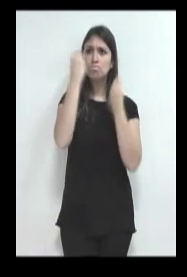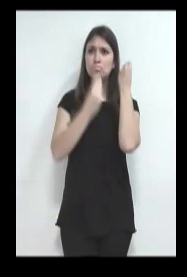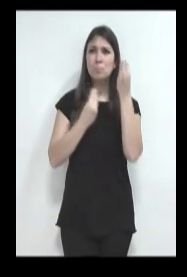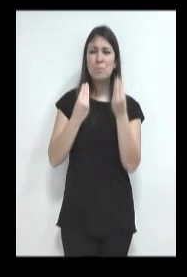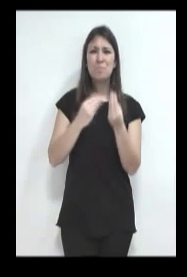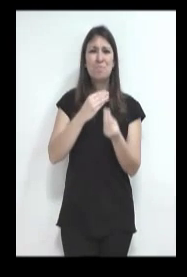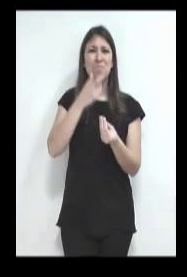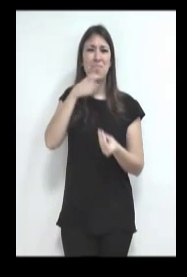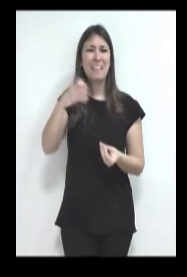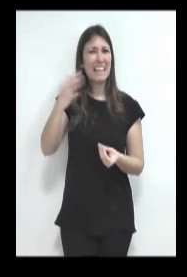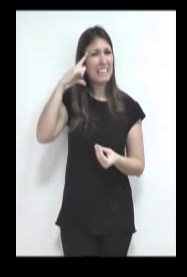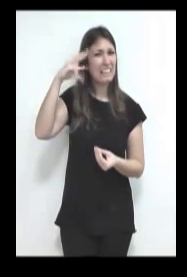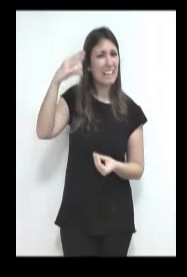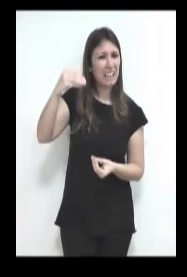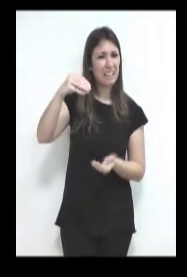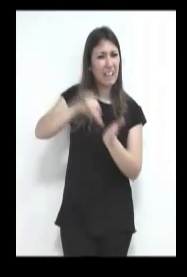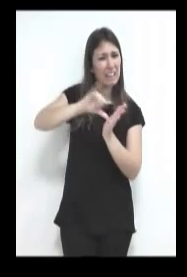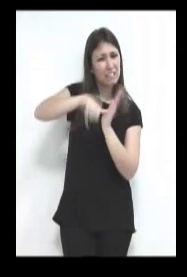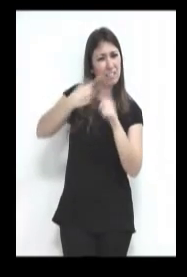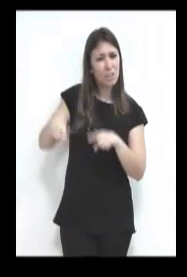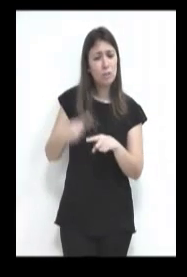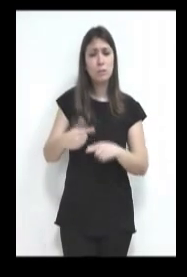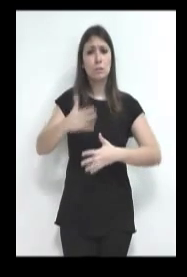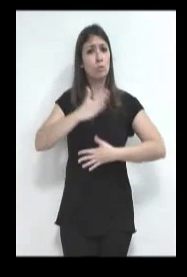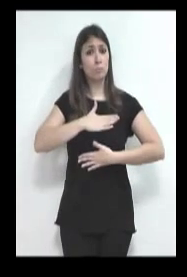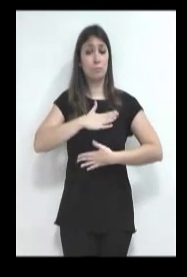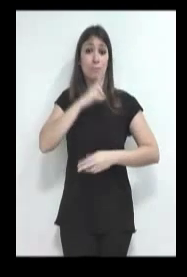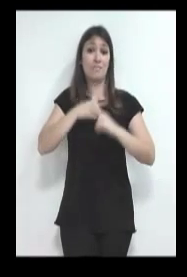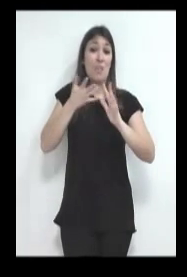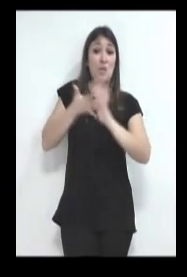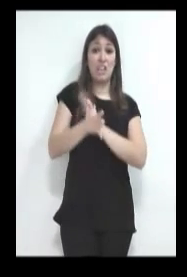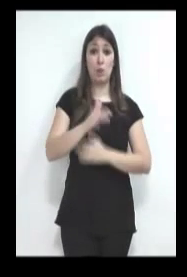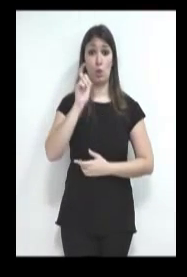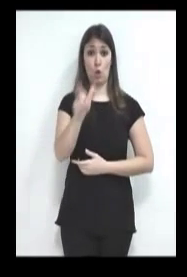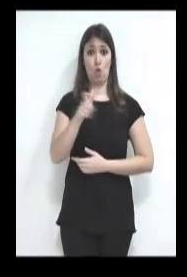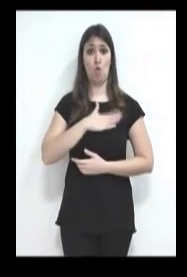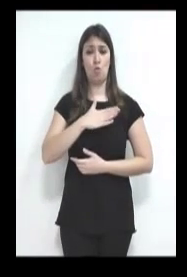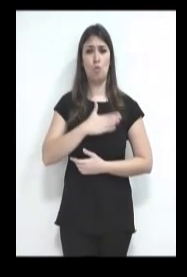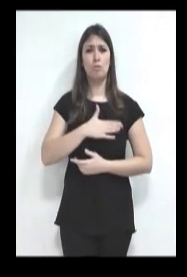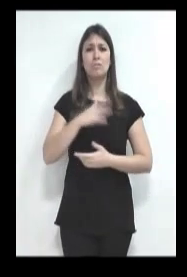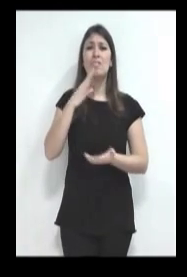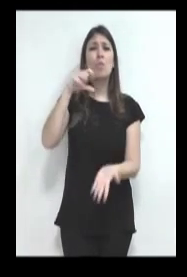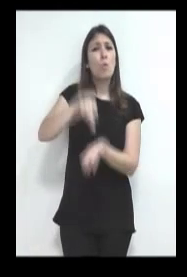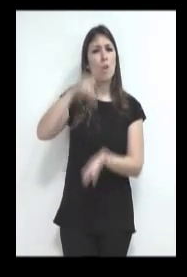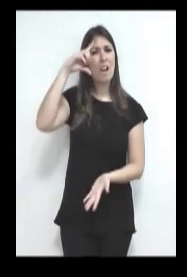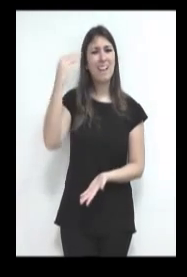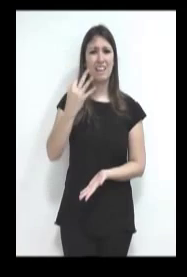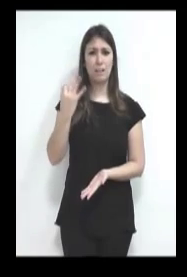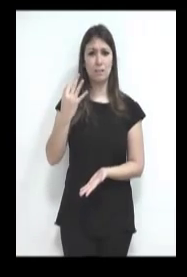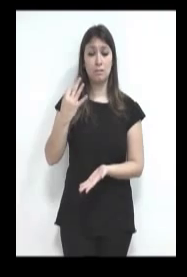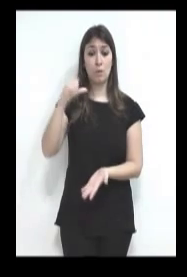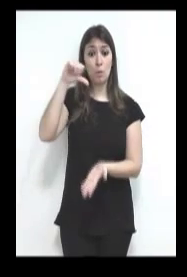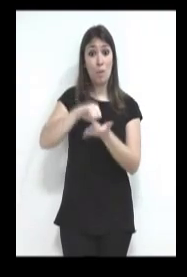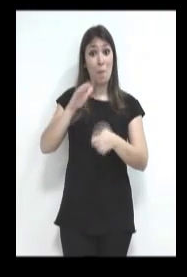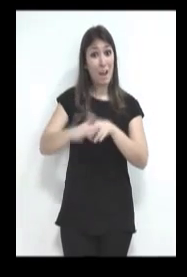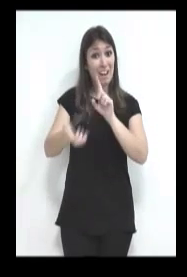de inteligencia y qué es eso de inteligencia. Desde luego, en nuestra definición, por lo menos, planteamos que una ciudad inteligente no es inteligente